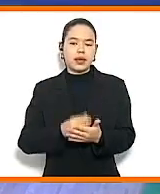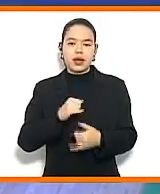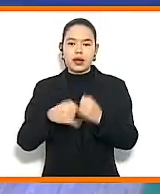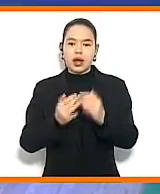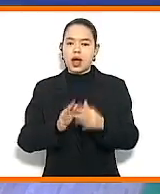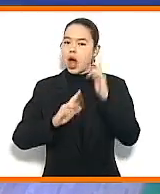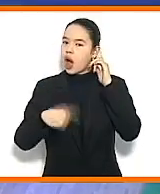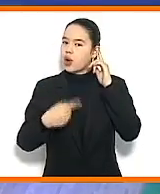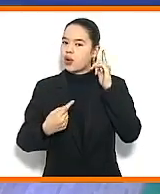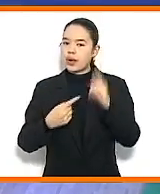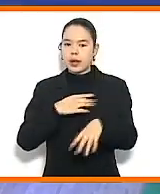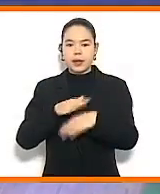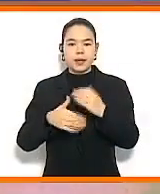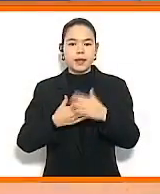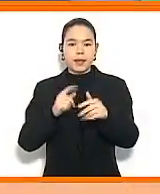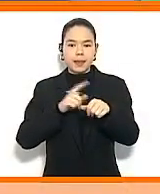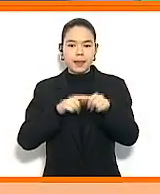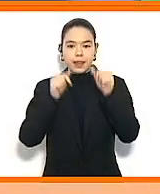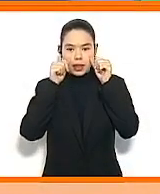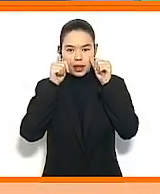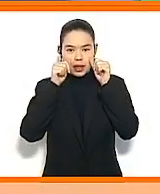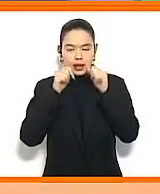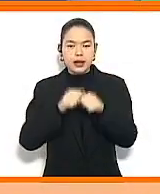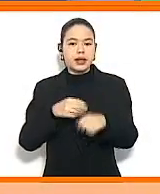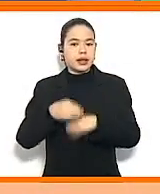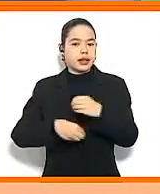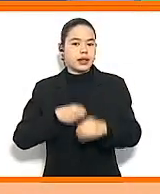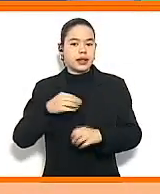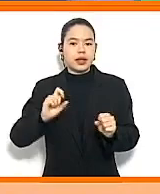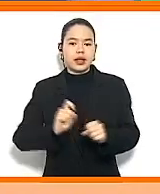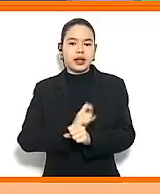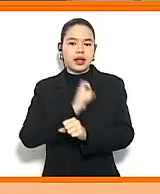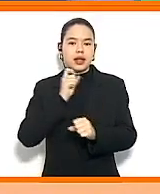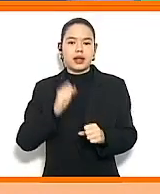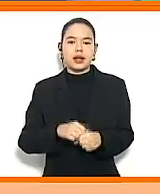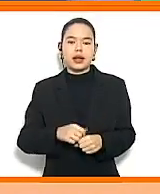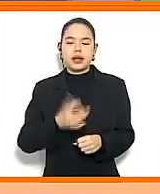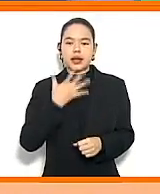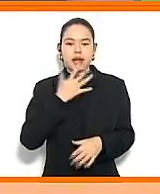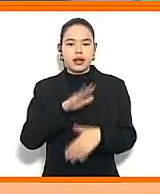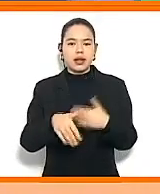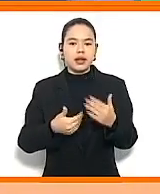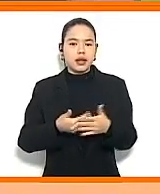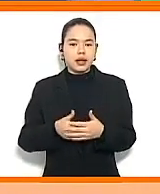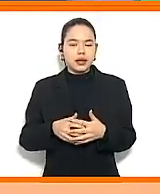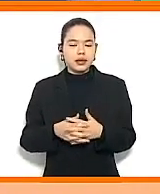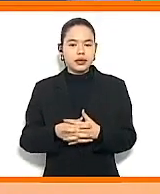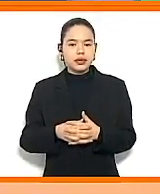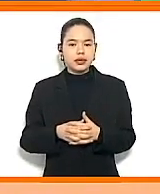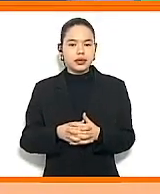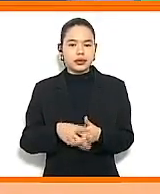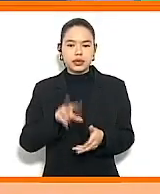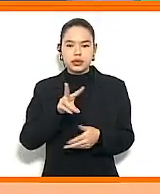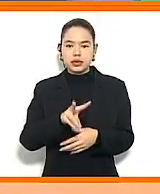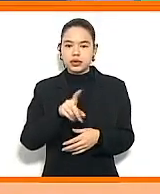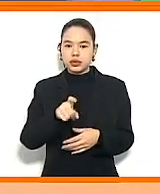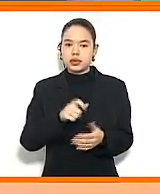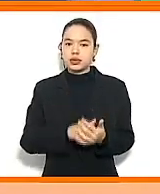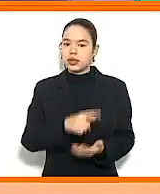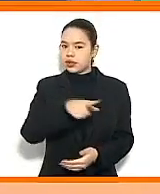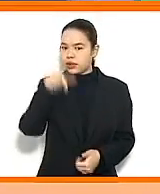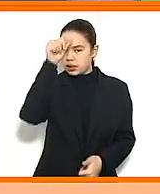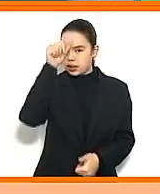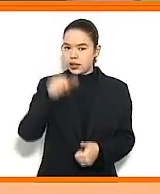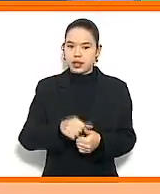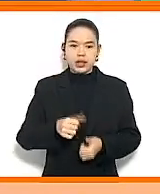diaria. Atentos, le fuera ganador en esta noche es... Suerte. 2X. Recuerda, tu premio